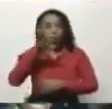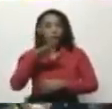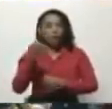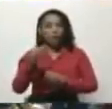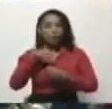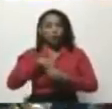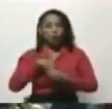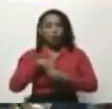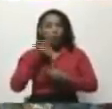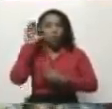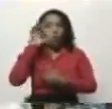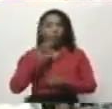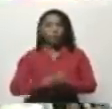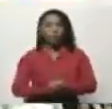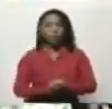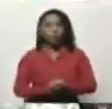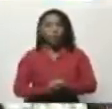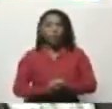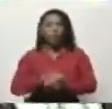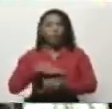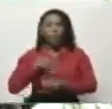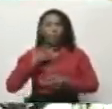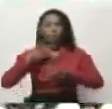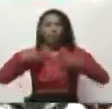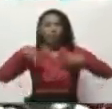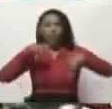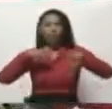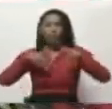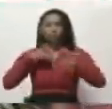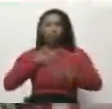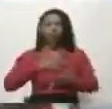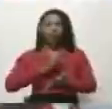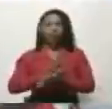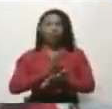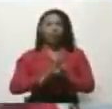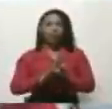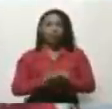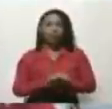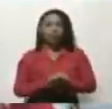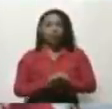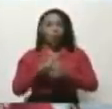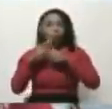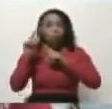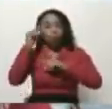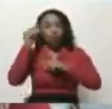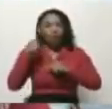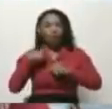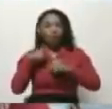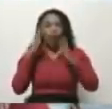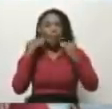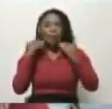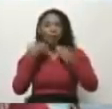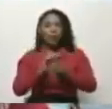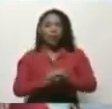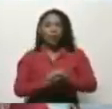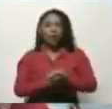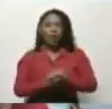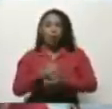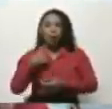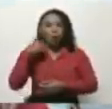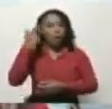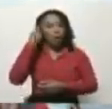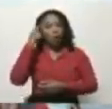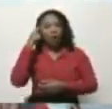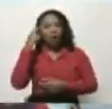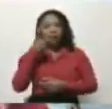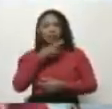interior. Poder pasear tranquilamente con un parque. El otro día tuve una experiencia y dije, oye, no me acordaba lo